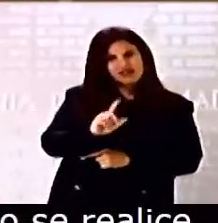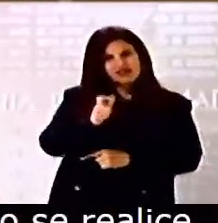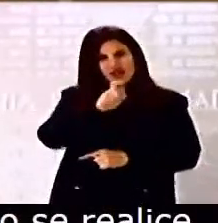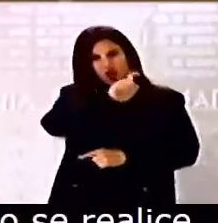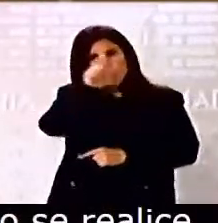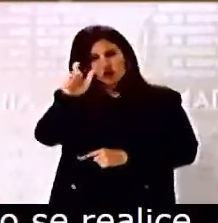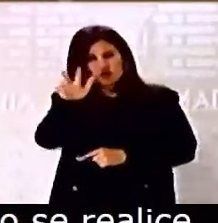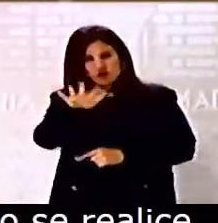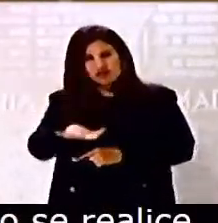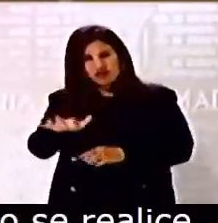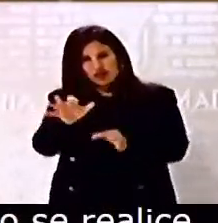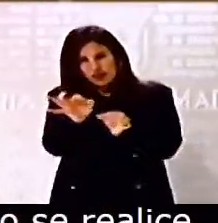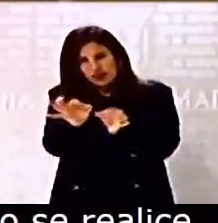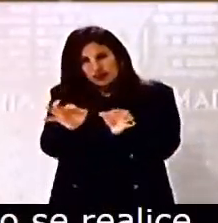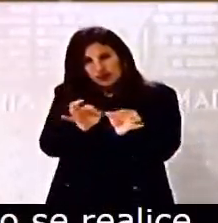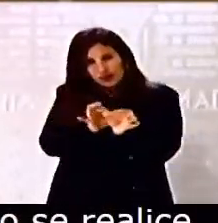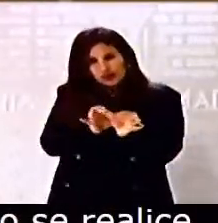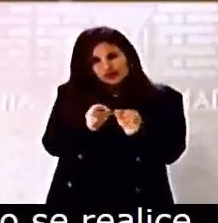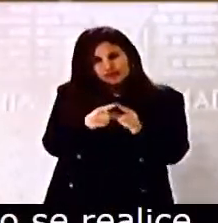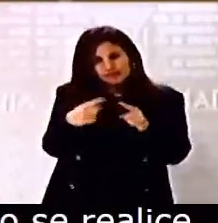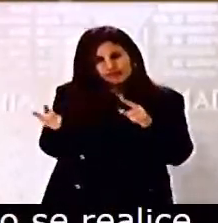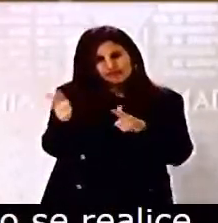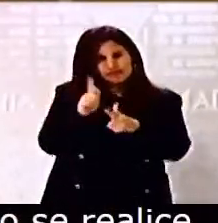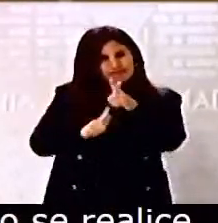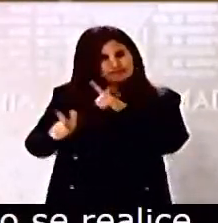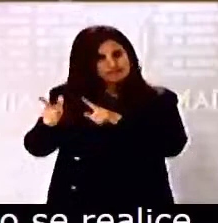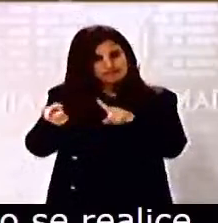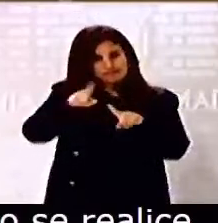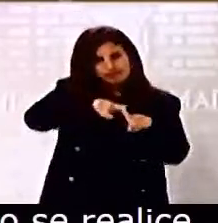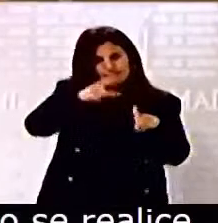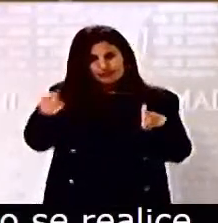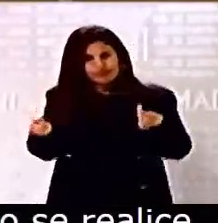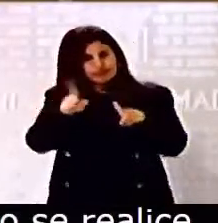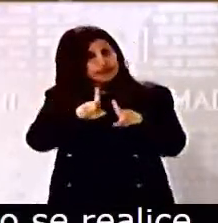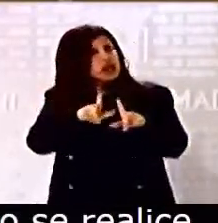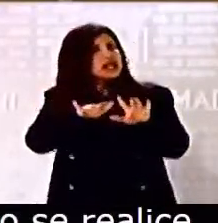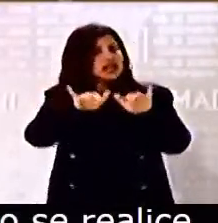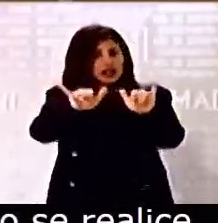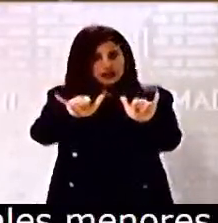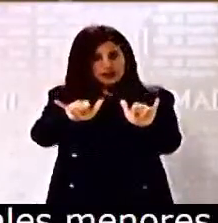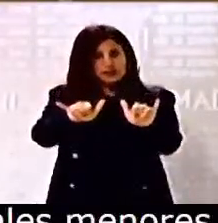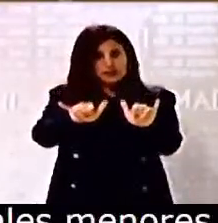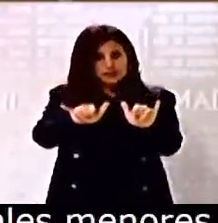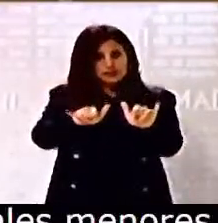entidades locales menores, ni entre las entidades locales menores hacia Villanueva de la Serena.